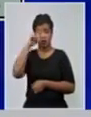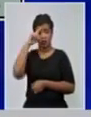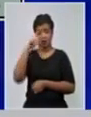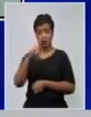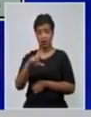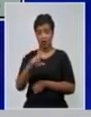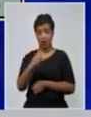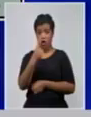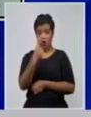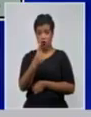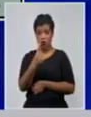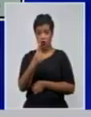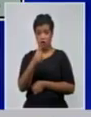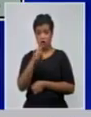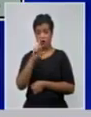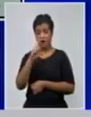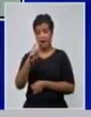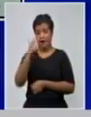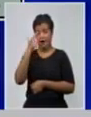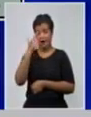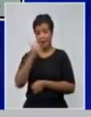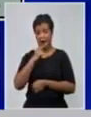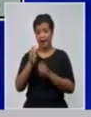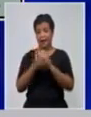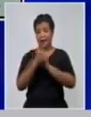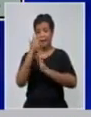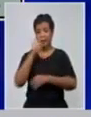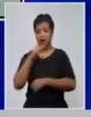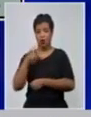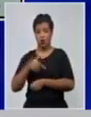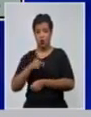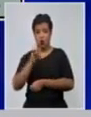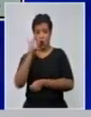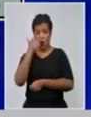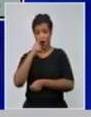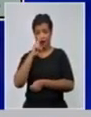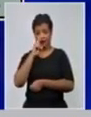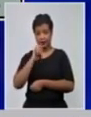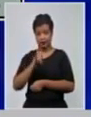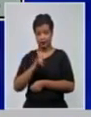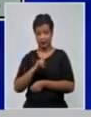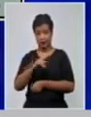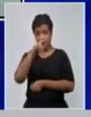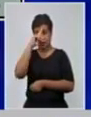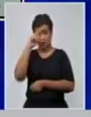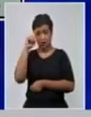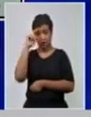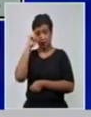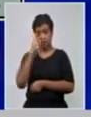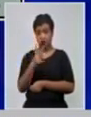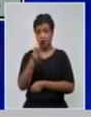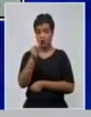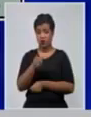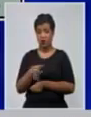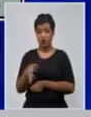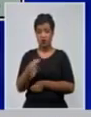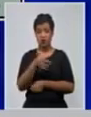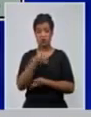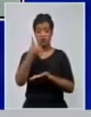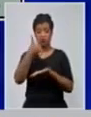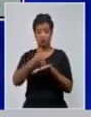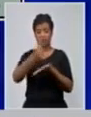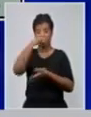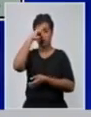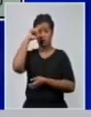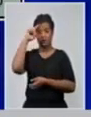y 1 de Camajuaní. Santi Espíritu, las 2 personas con transmisión autóctona que diagnostican son del municipio